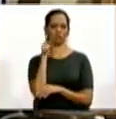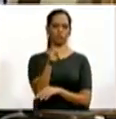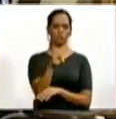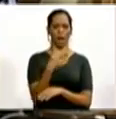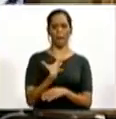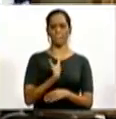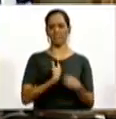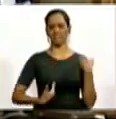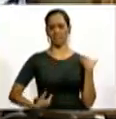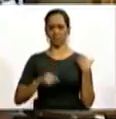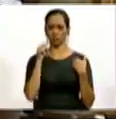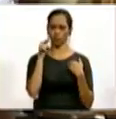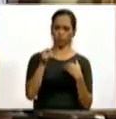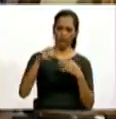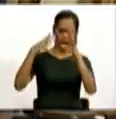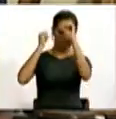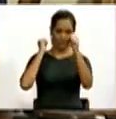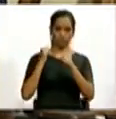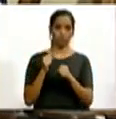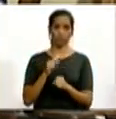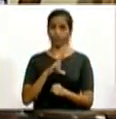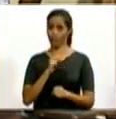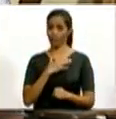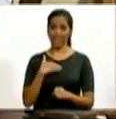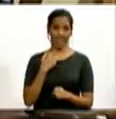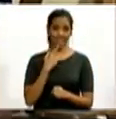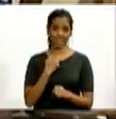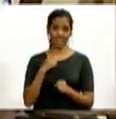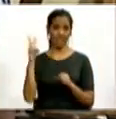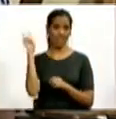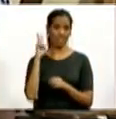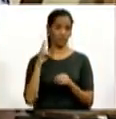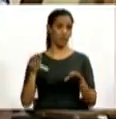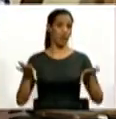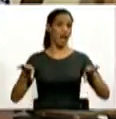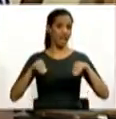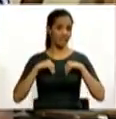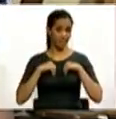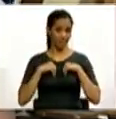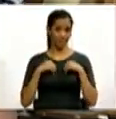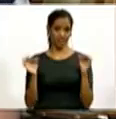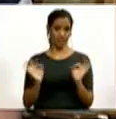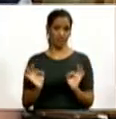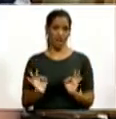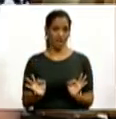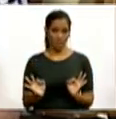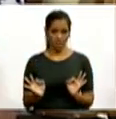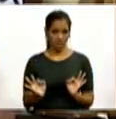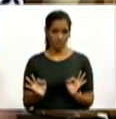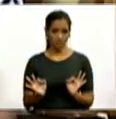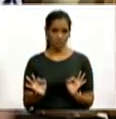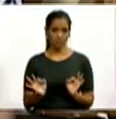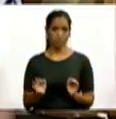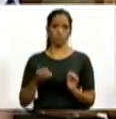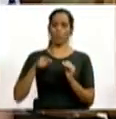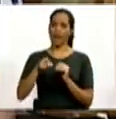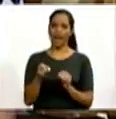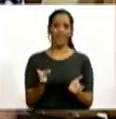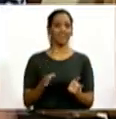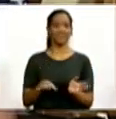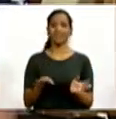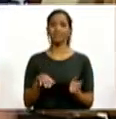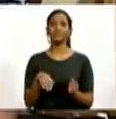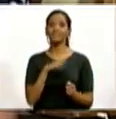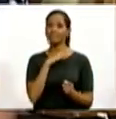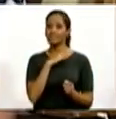aquel es su embajador y que aquel tal, no quiere decir que nosotros internamente en Venezuela tenemos que cumplir esas reglas. O sea, por ahí se fregaron, hermano, y va a